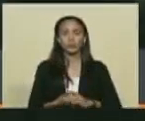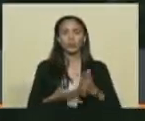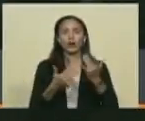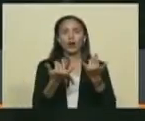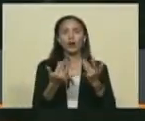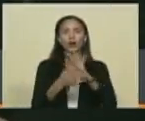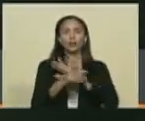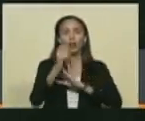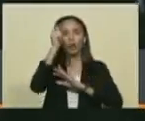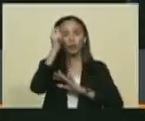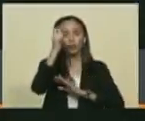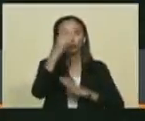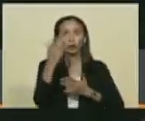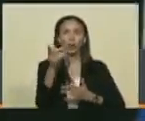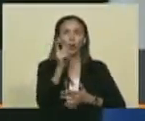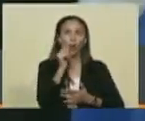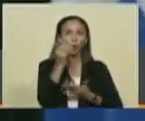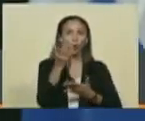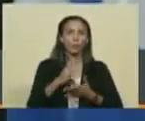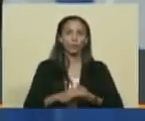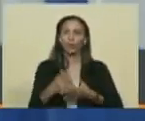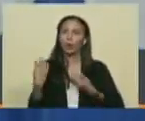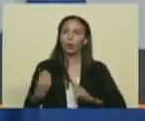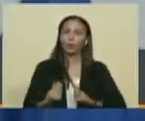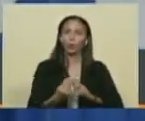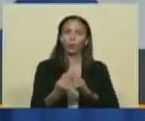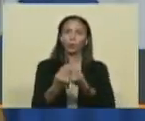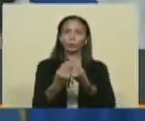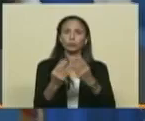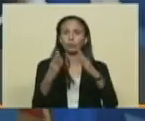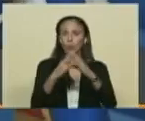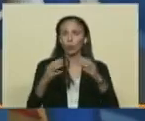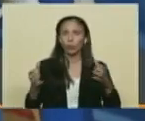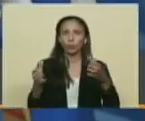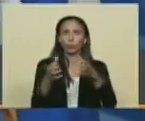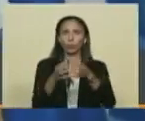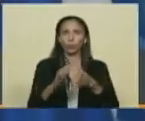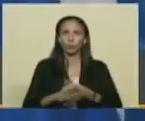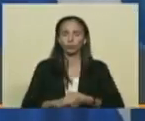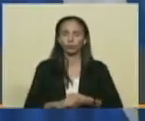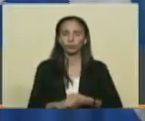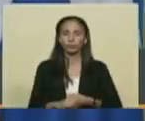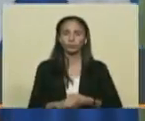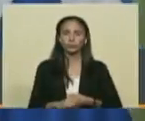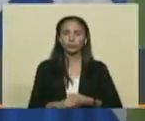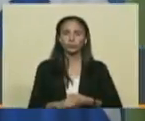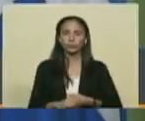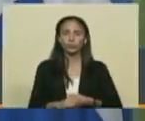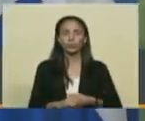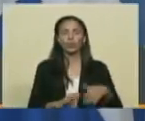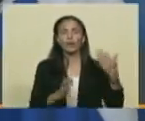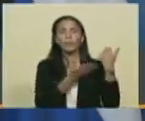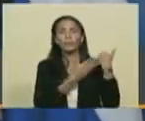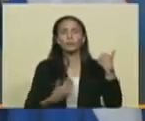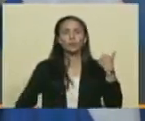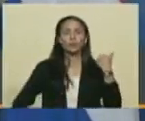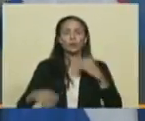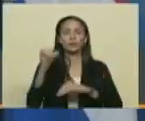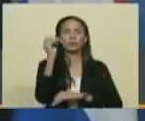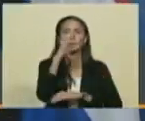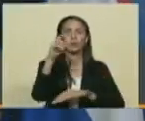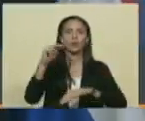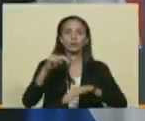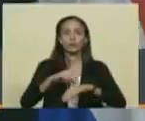diputado Luis Florido, quien se ha hecho acompañar, por supuesto, de Julio Borges, perdón, presidente de la Asamblea Nacional